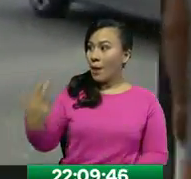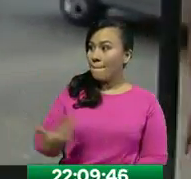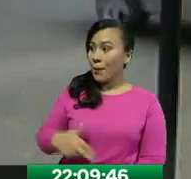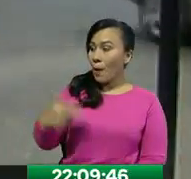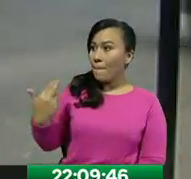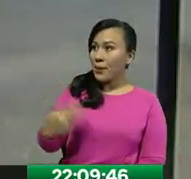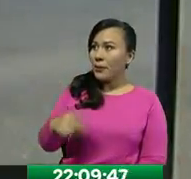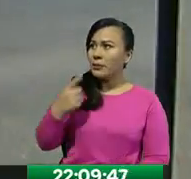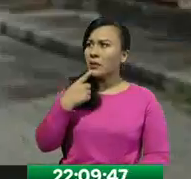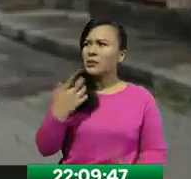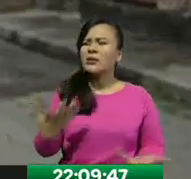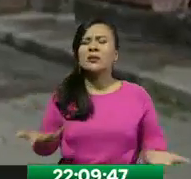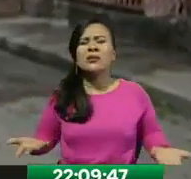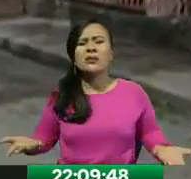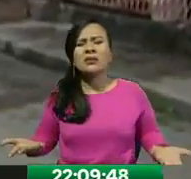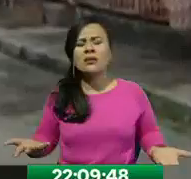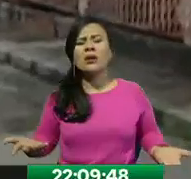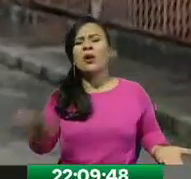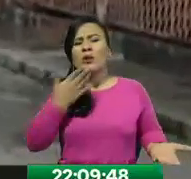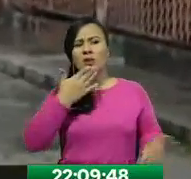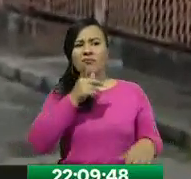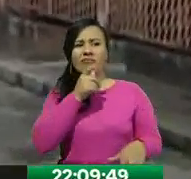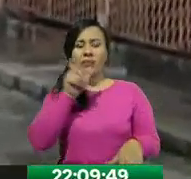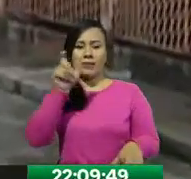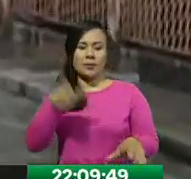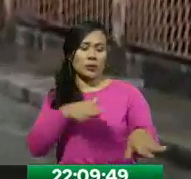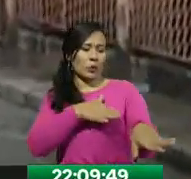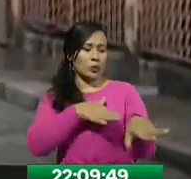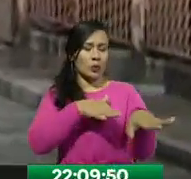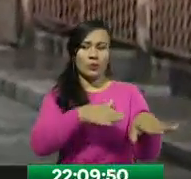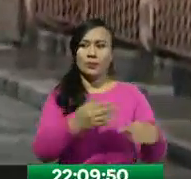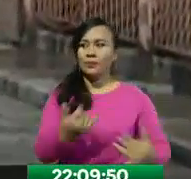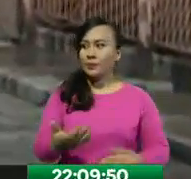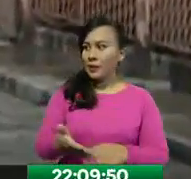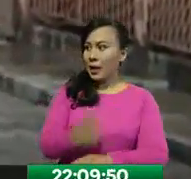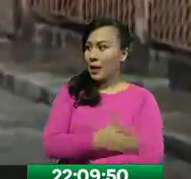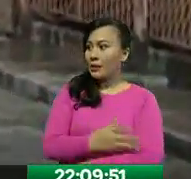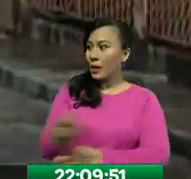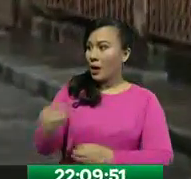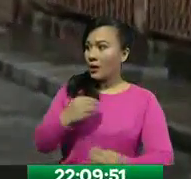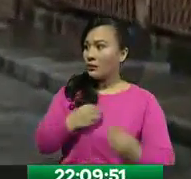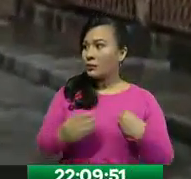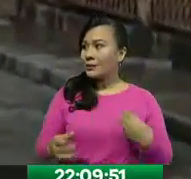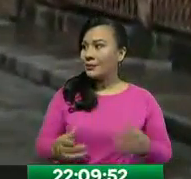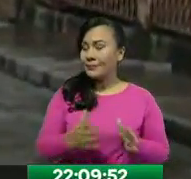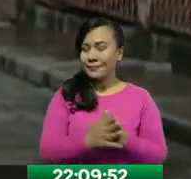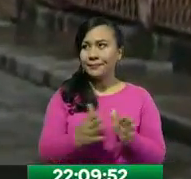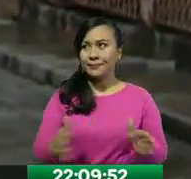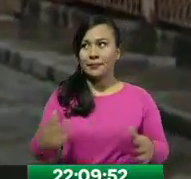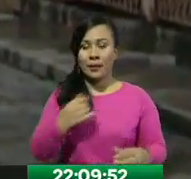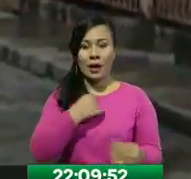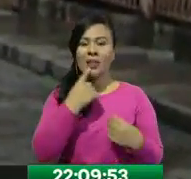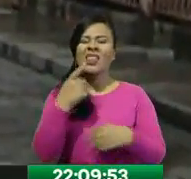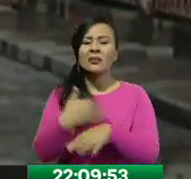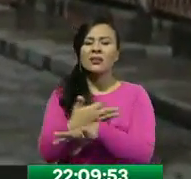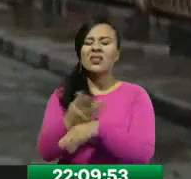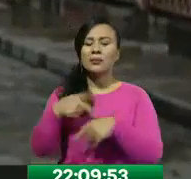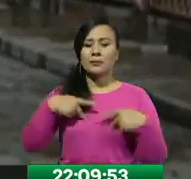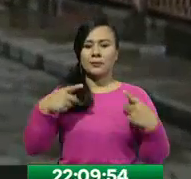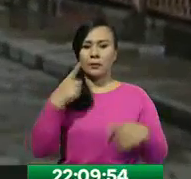venían siguiendo y lo mataron. Bueno. La verdad que él hace poco estaba acá por la zona. ¿Qué tiempo tenía viviendo